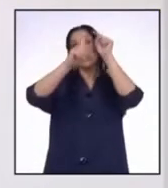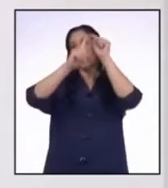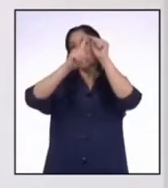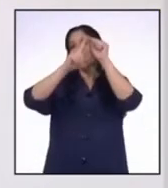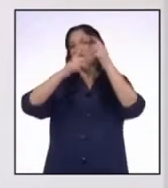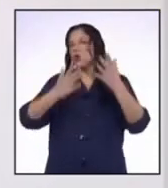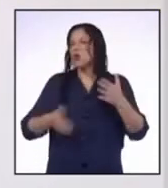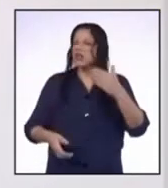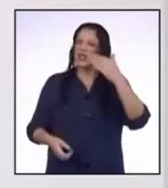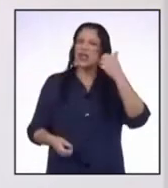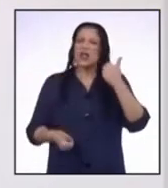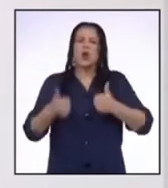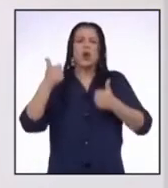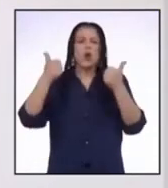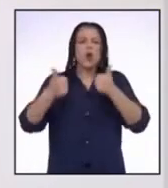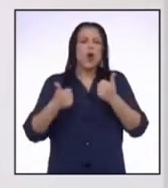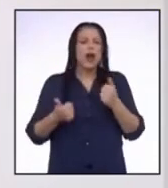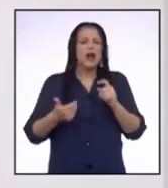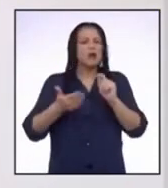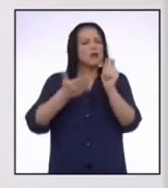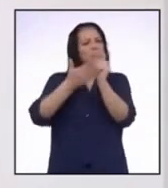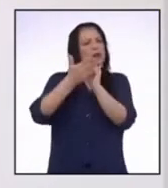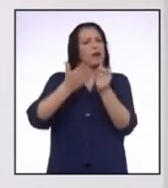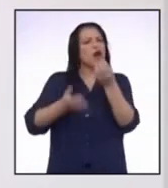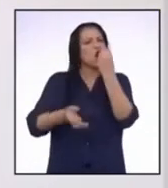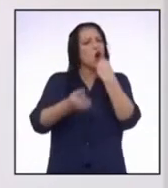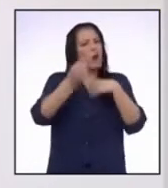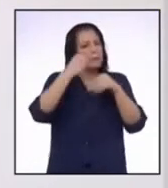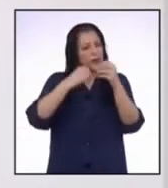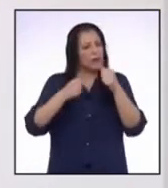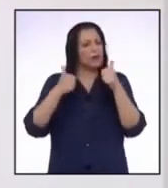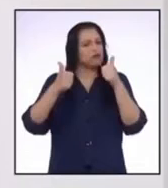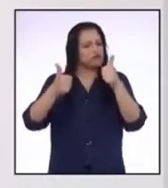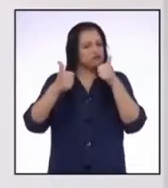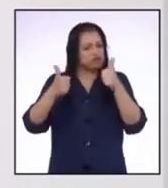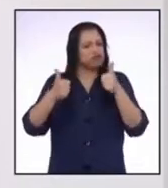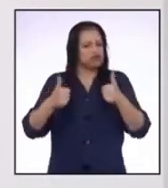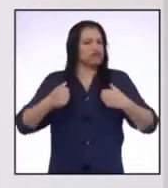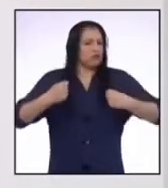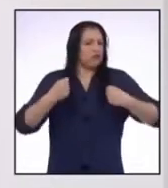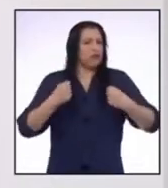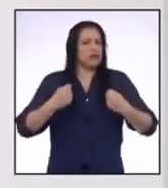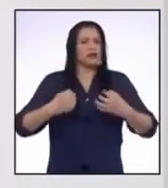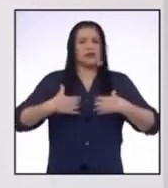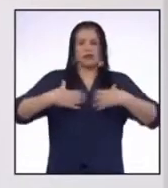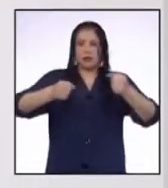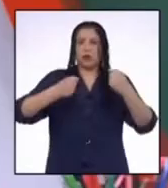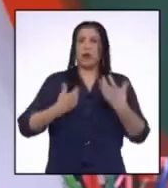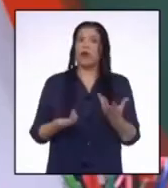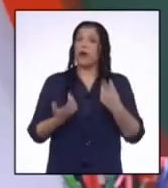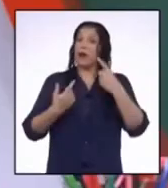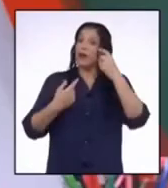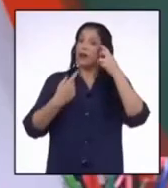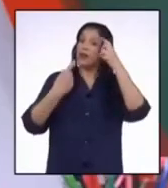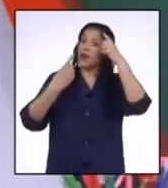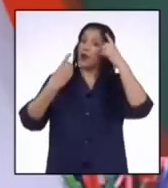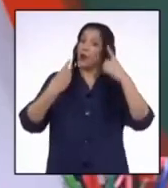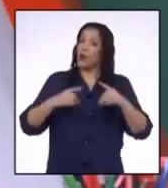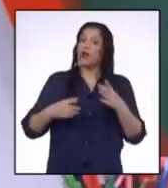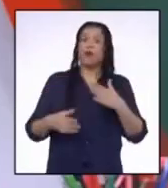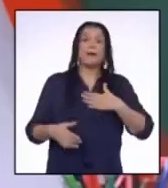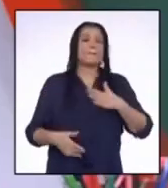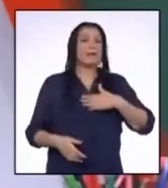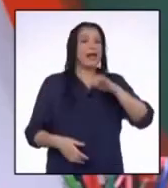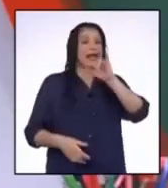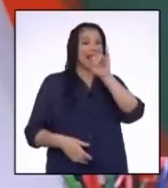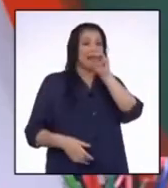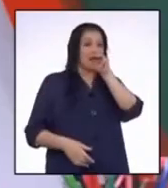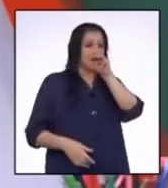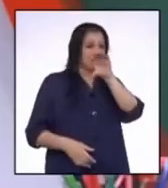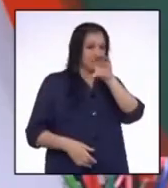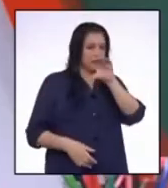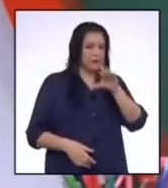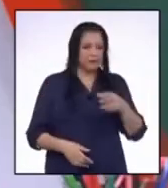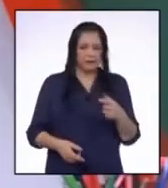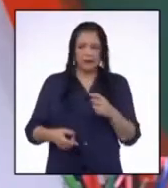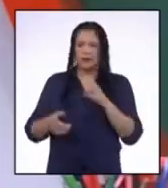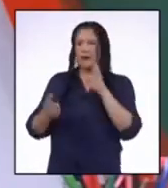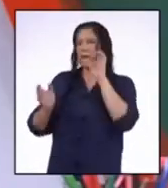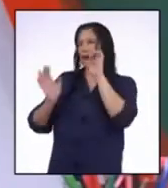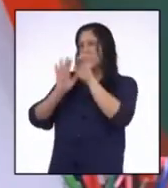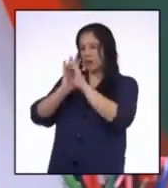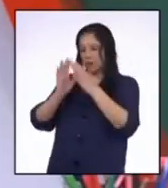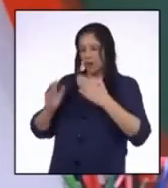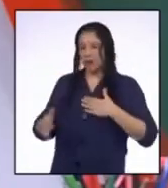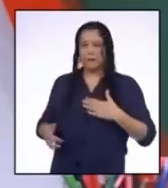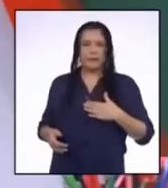es definir una dieta nutritiva y saludable teniendo en cuenta el IMC. Profesora Daisy, a mí por ejemplo me pasa